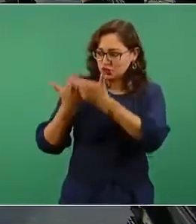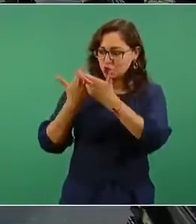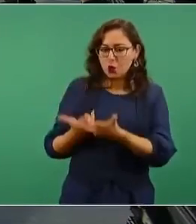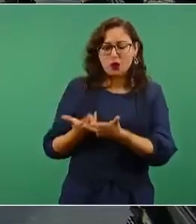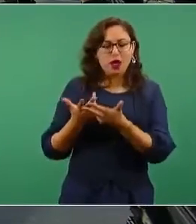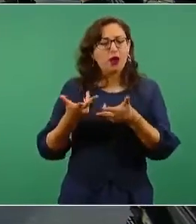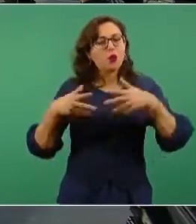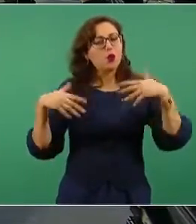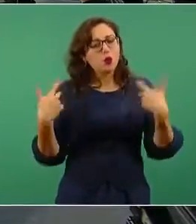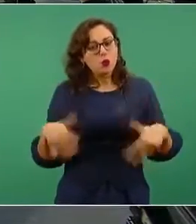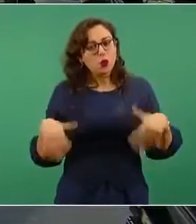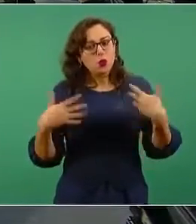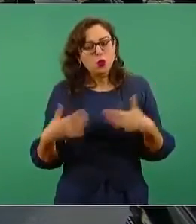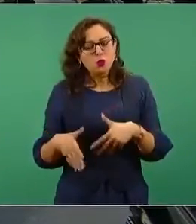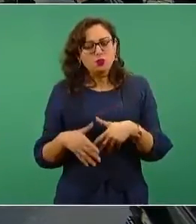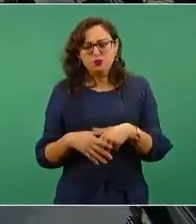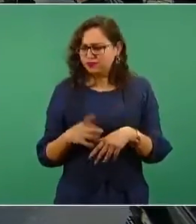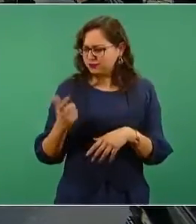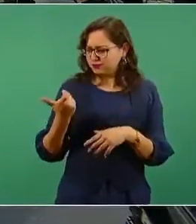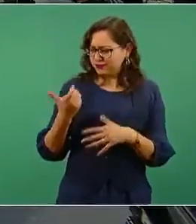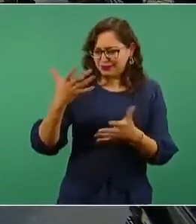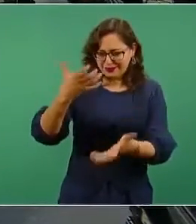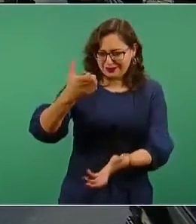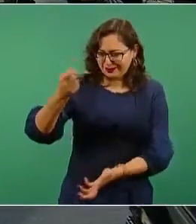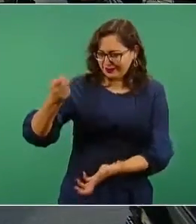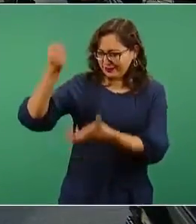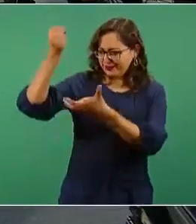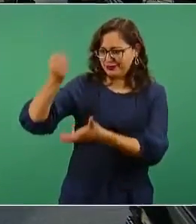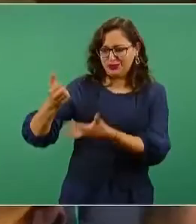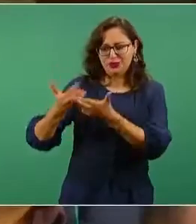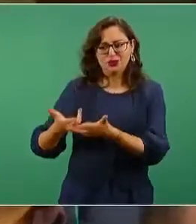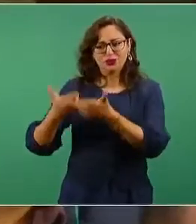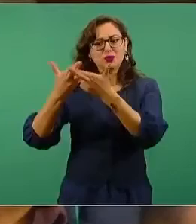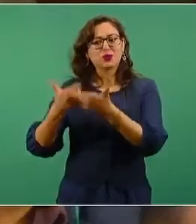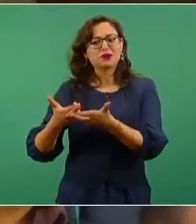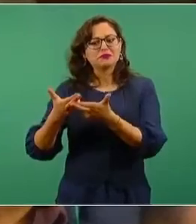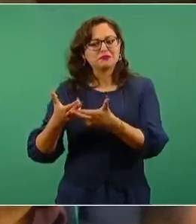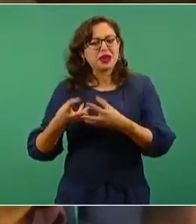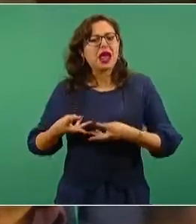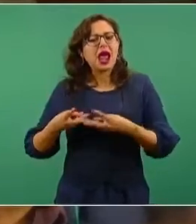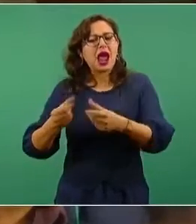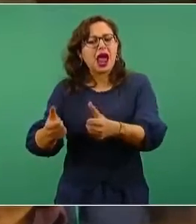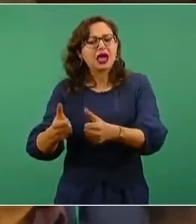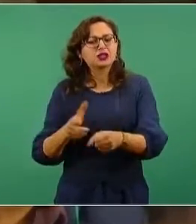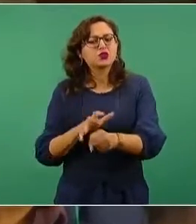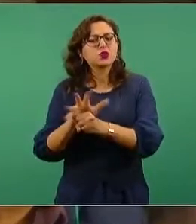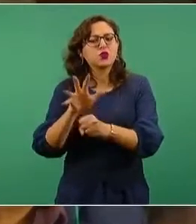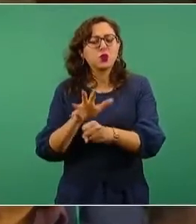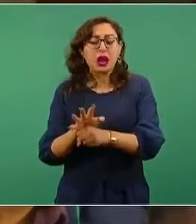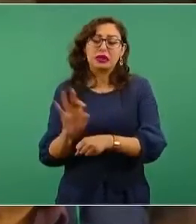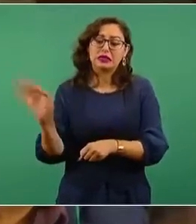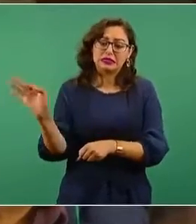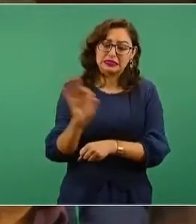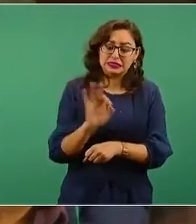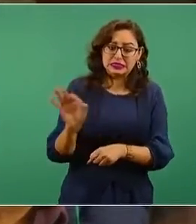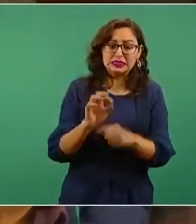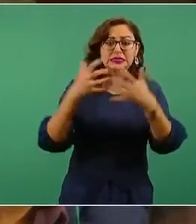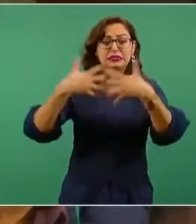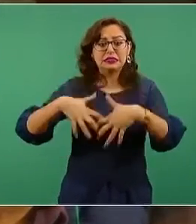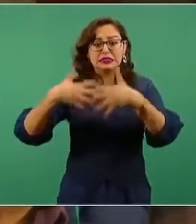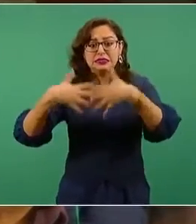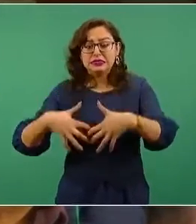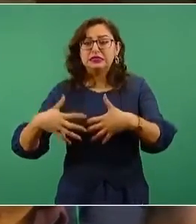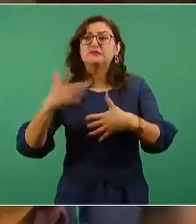tiene pensado ya para qué utilizar este excedente? A lo mejor construir una nueva